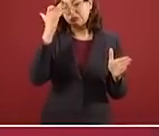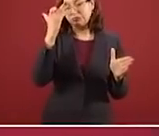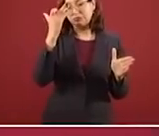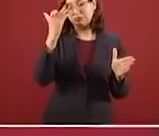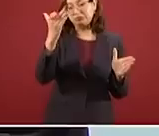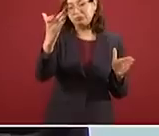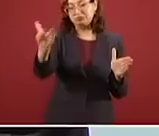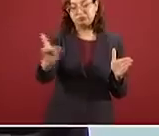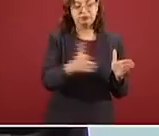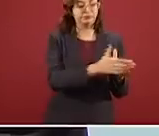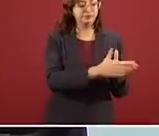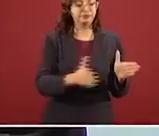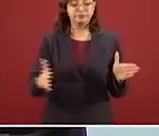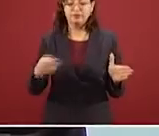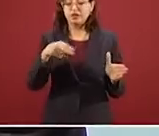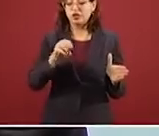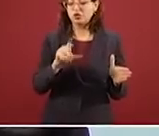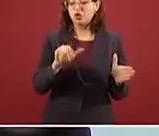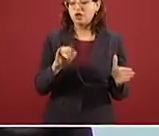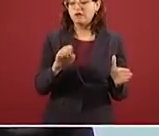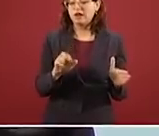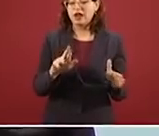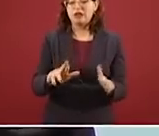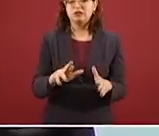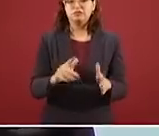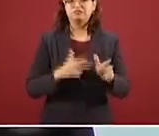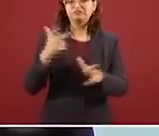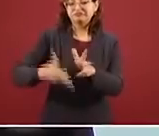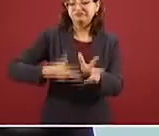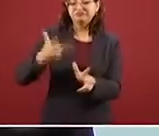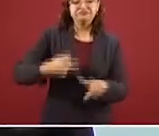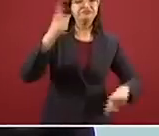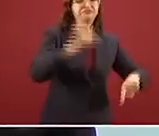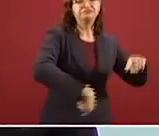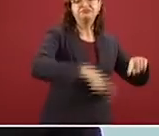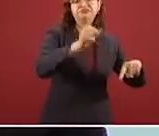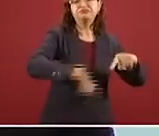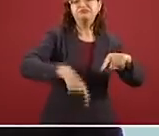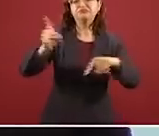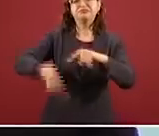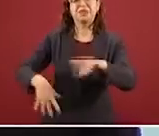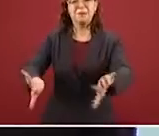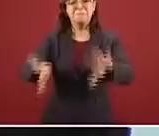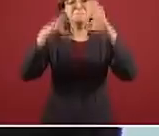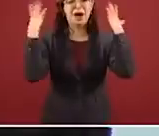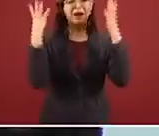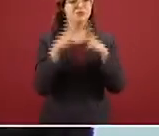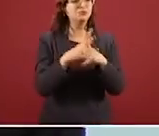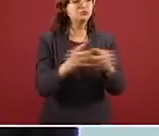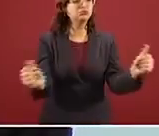y acaban con los ferrocarriles en un abrir y cerrar de ojos,